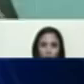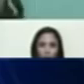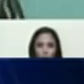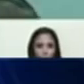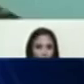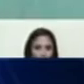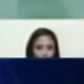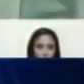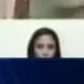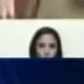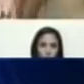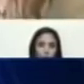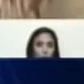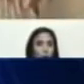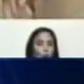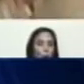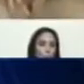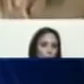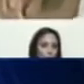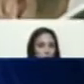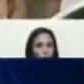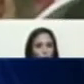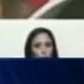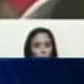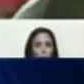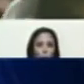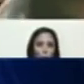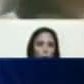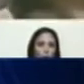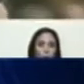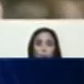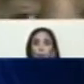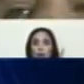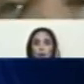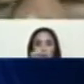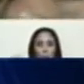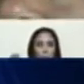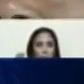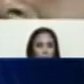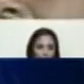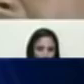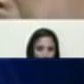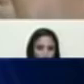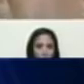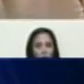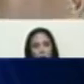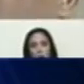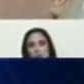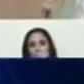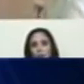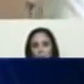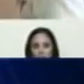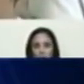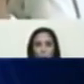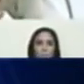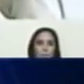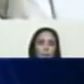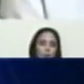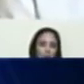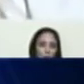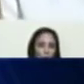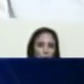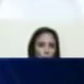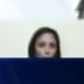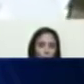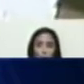mano, prestándole servicio al país y al pueblo. 100.000 nuevos médicos. Tenemos que llegar.